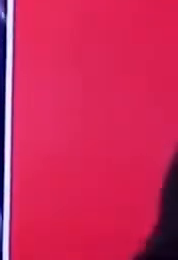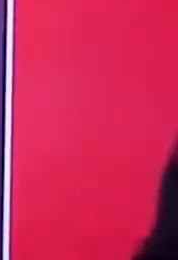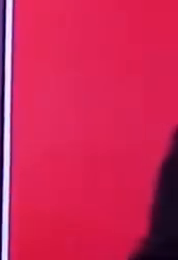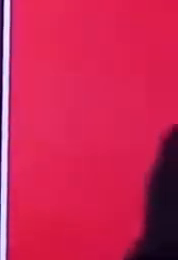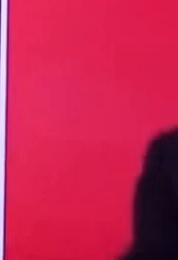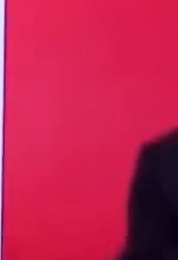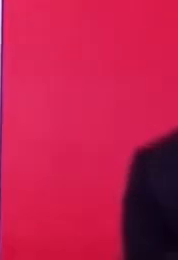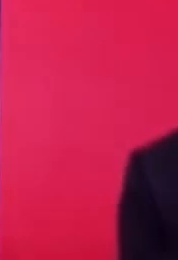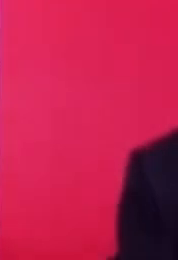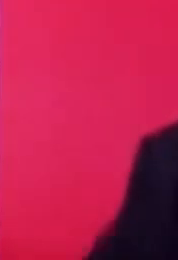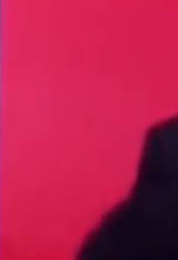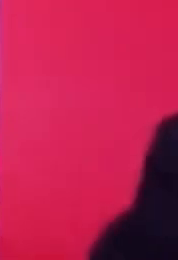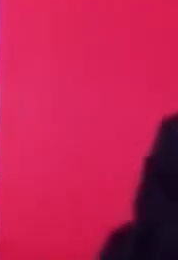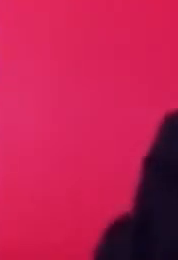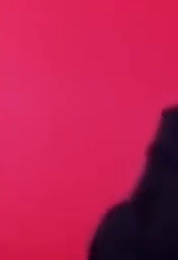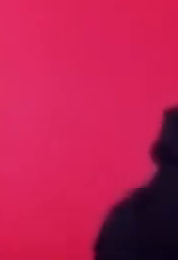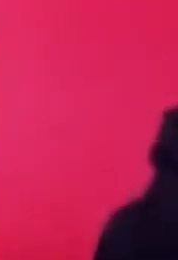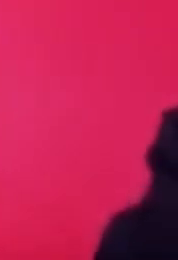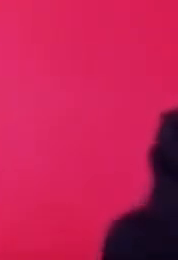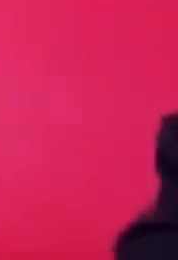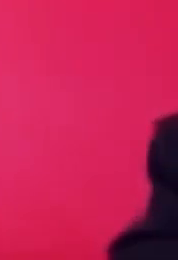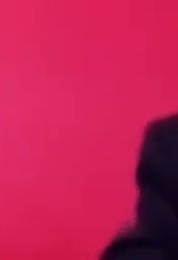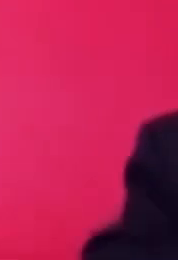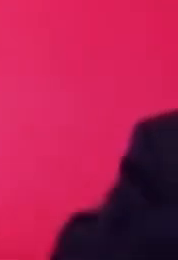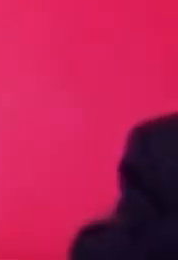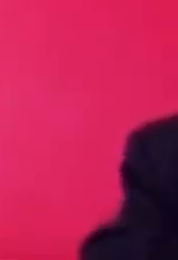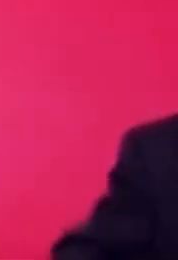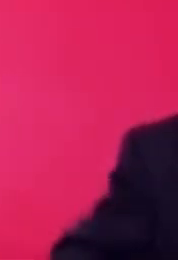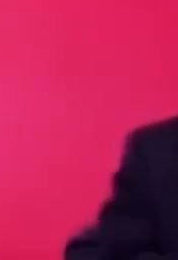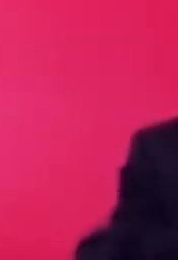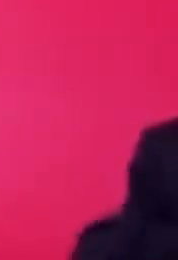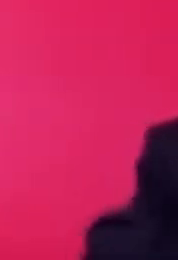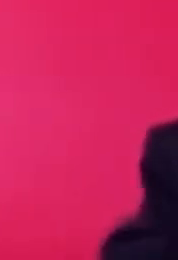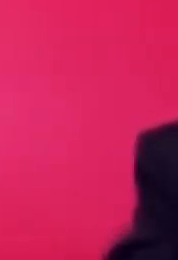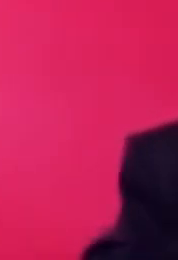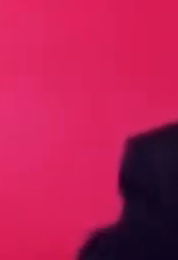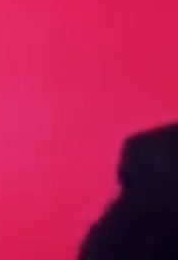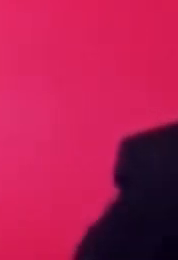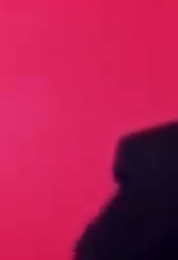tremendo, porque el poder atonta a los inteligentes